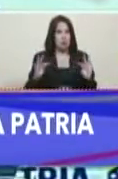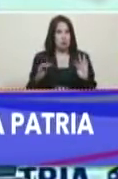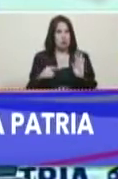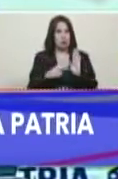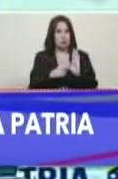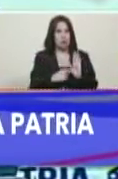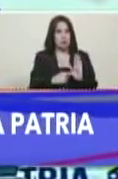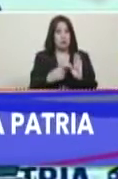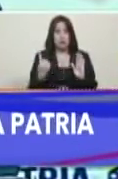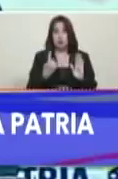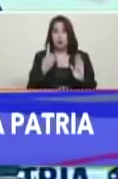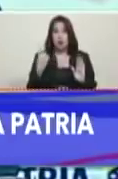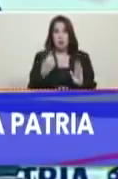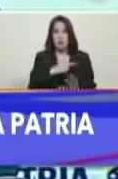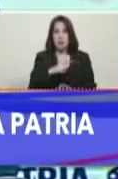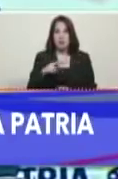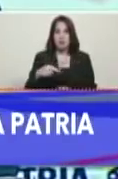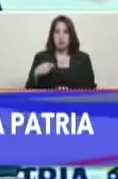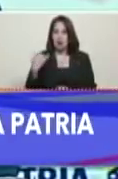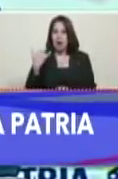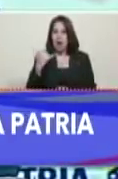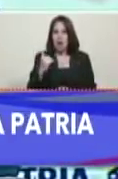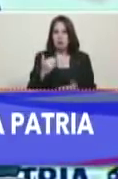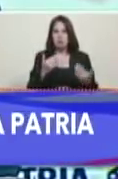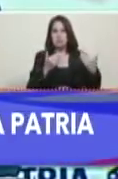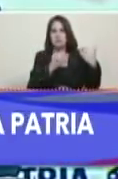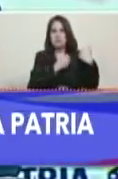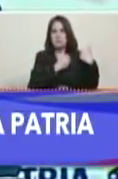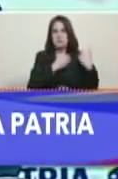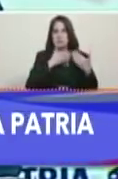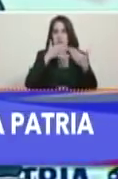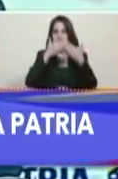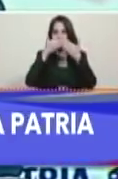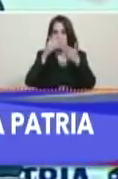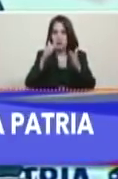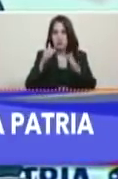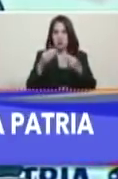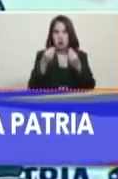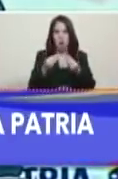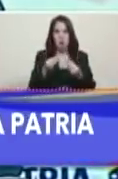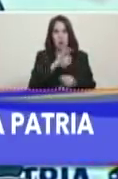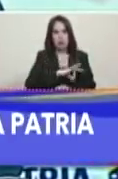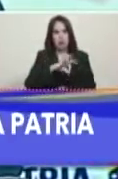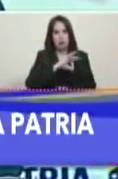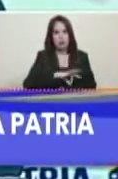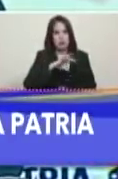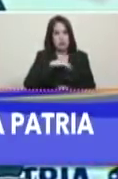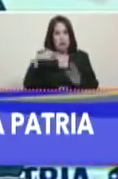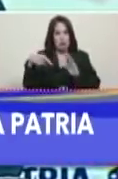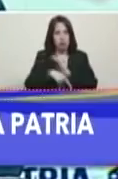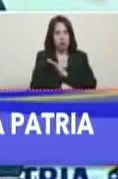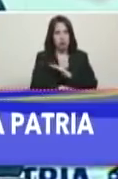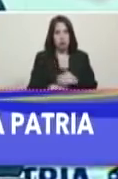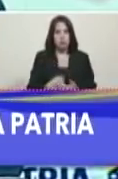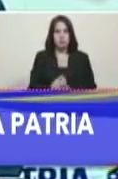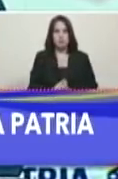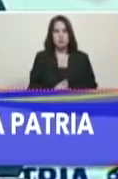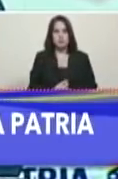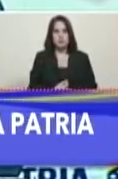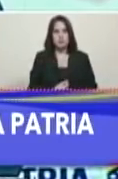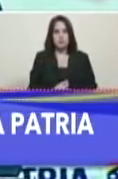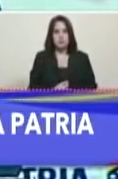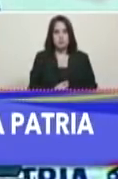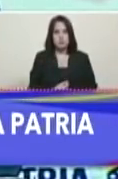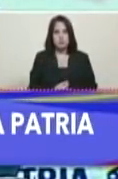Solo nosotros tenemos la garantía de la acción social solidaria, profunda. El concepto